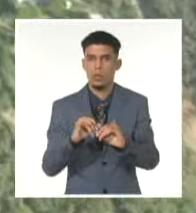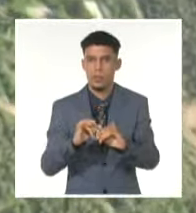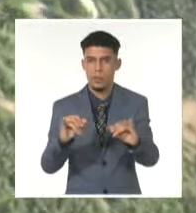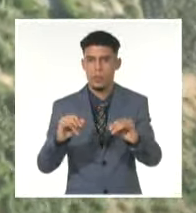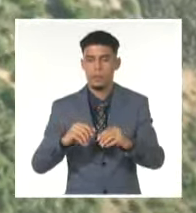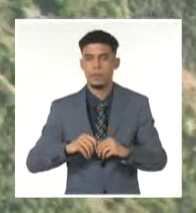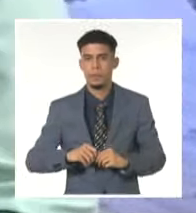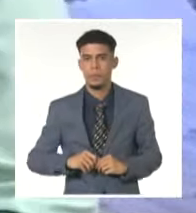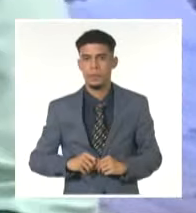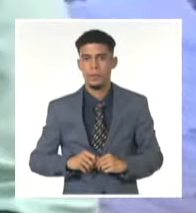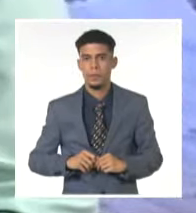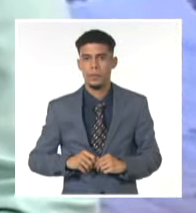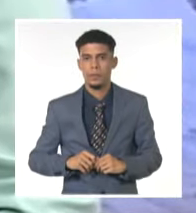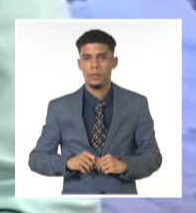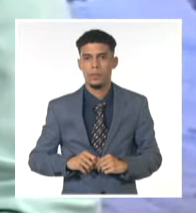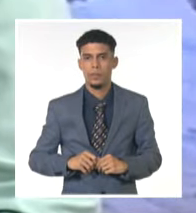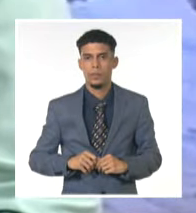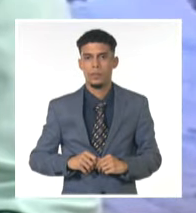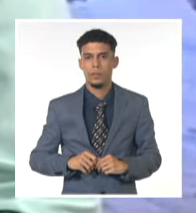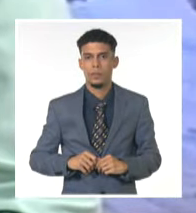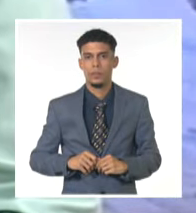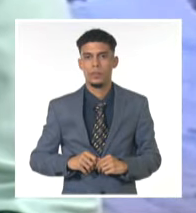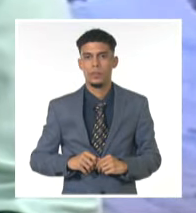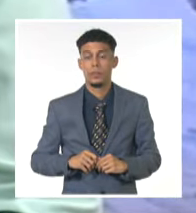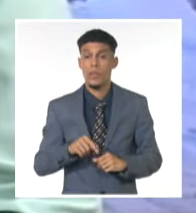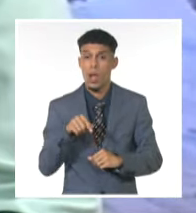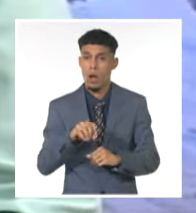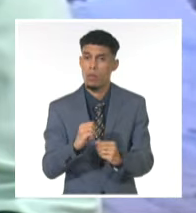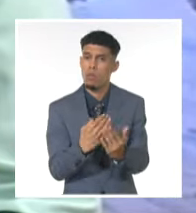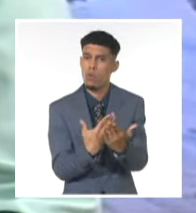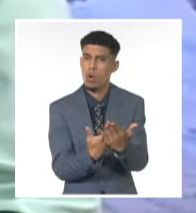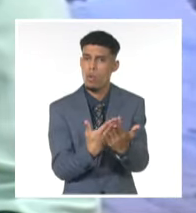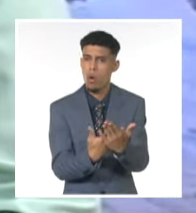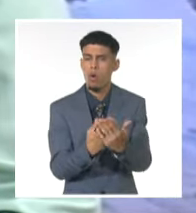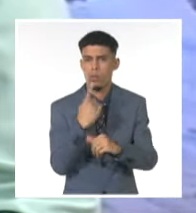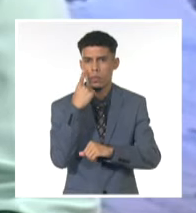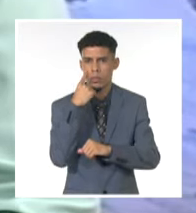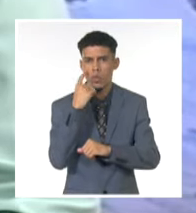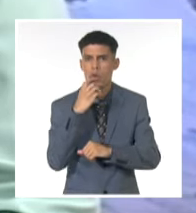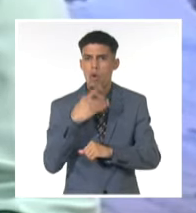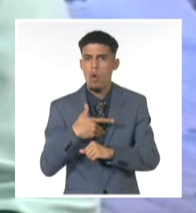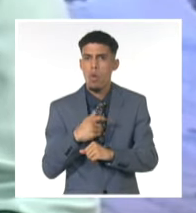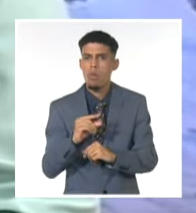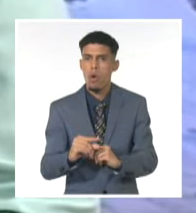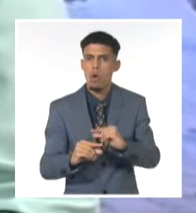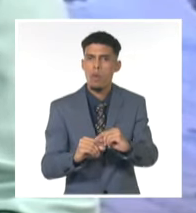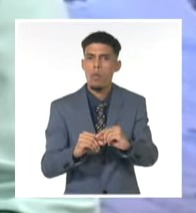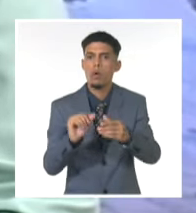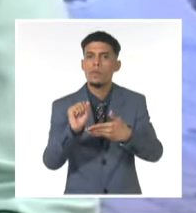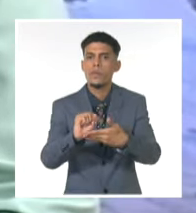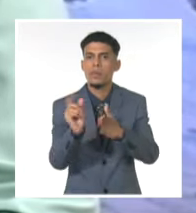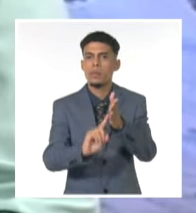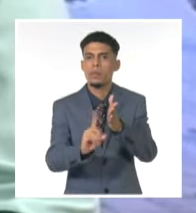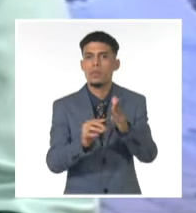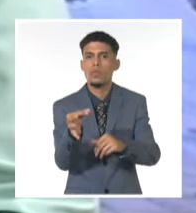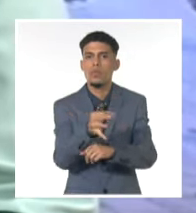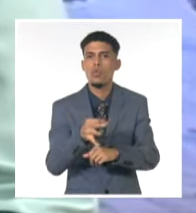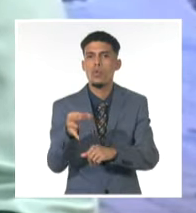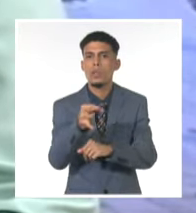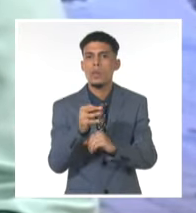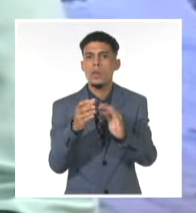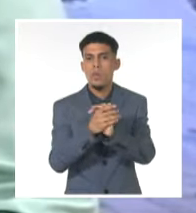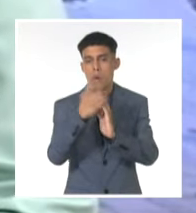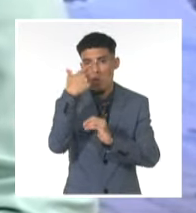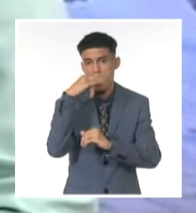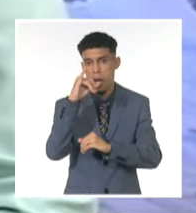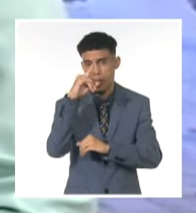espacio informativo. Y a continuación les propongo conocer cómo se recupera el servicio eléctrico en el municipio Maicí, otro